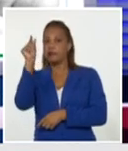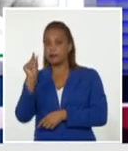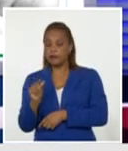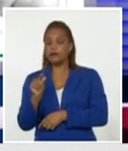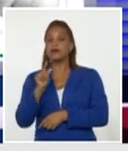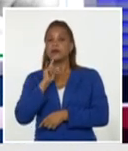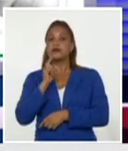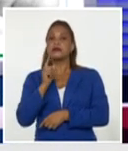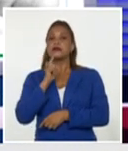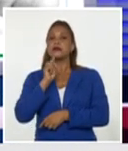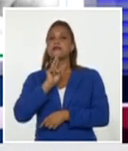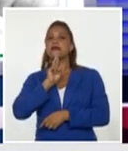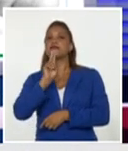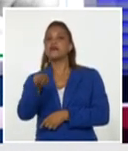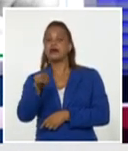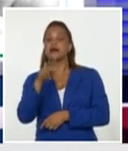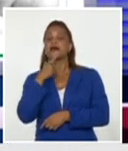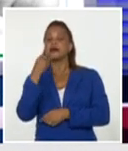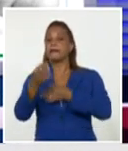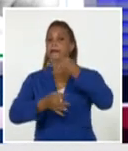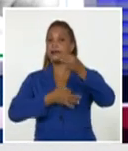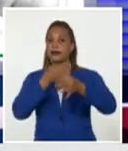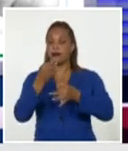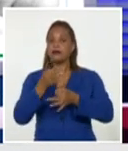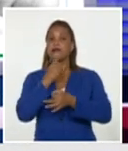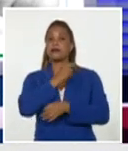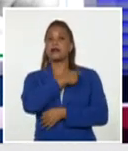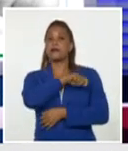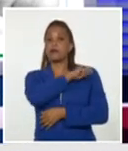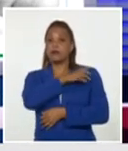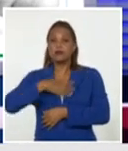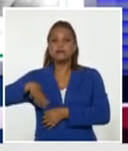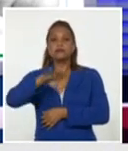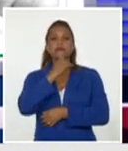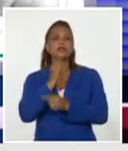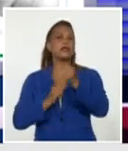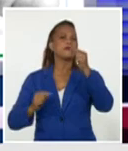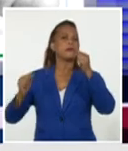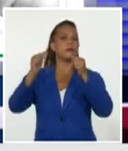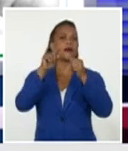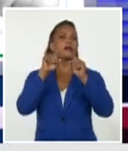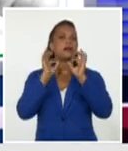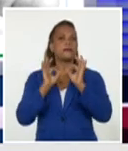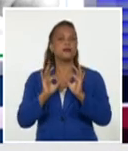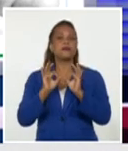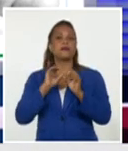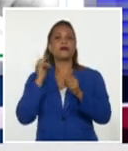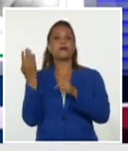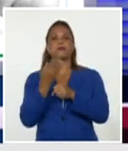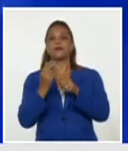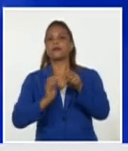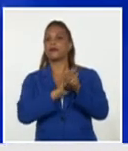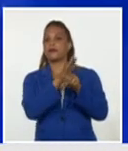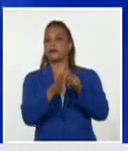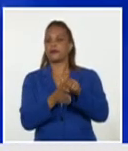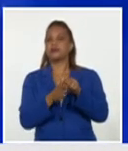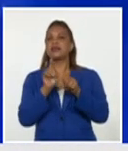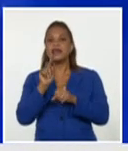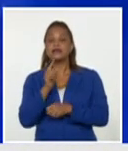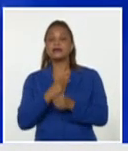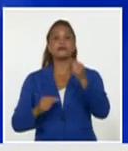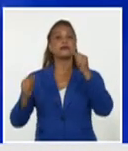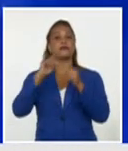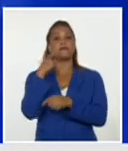bien público que transmitíamos, tienen que ser factores fundamentales en la contención de la pandemia, doctor. Esa es la vacuna que tenemos como